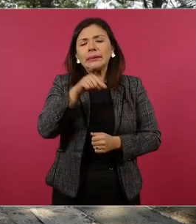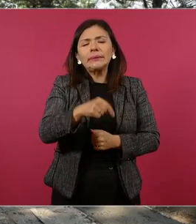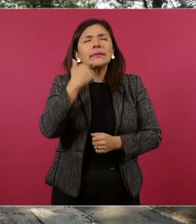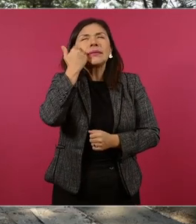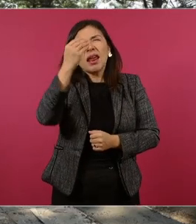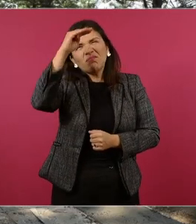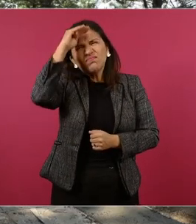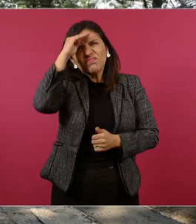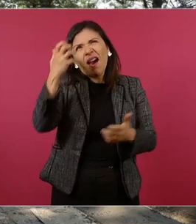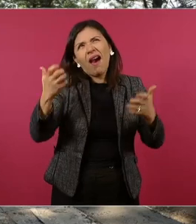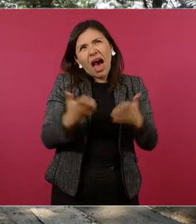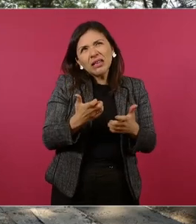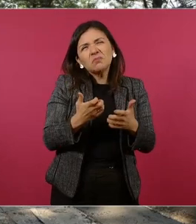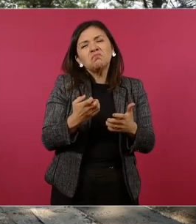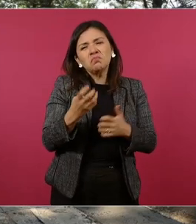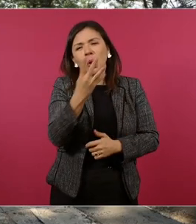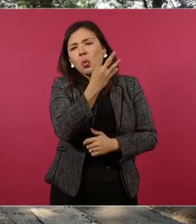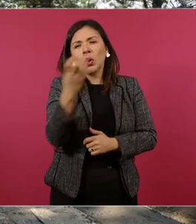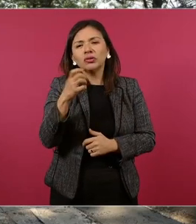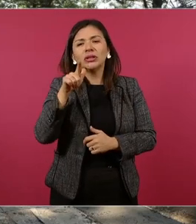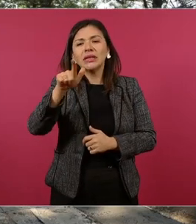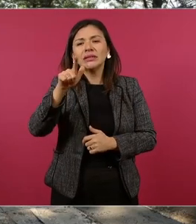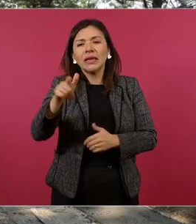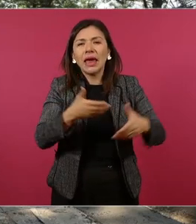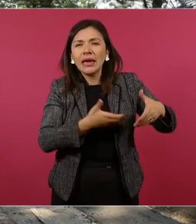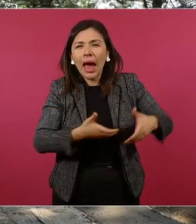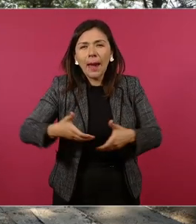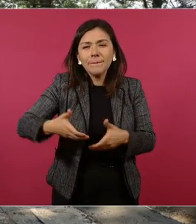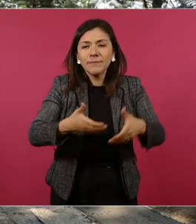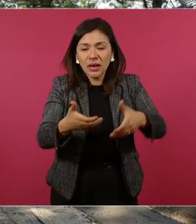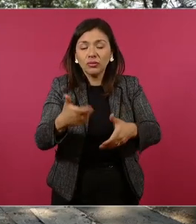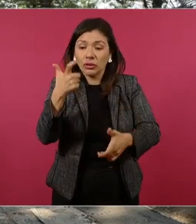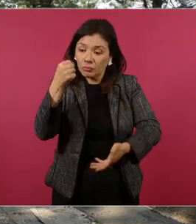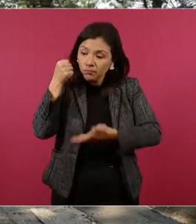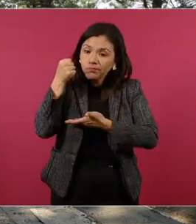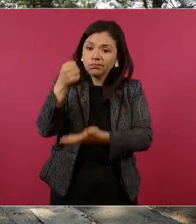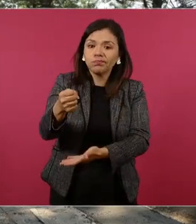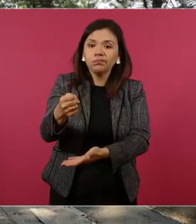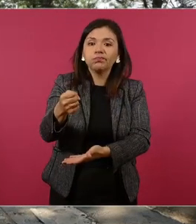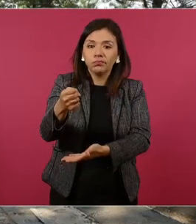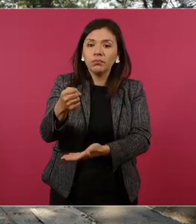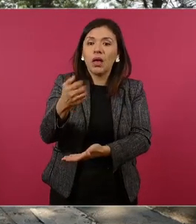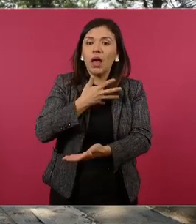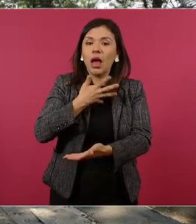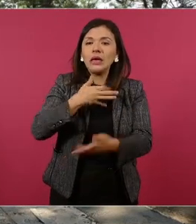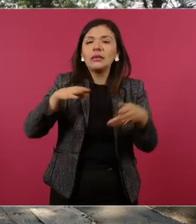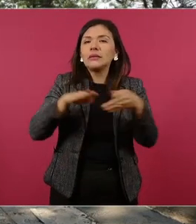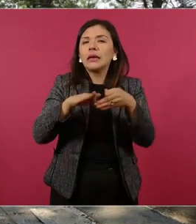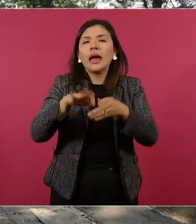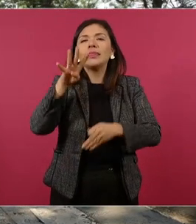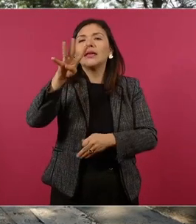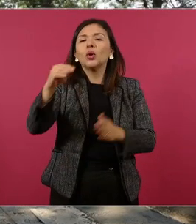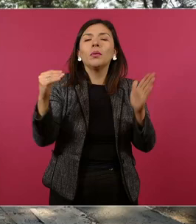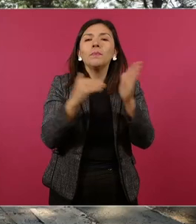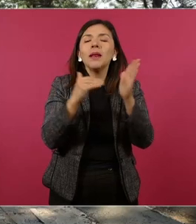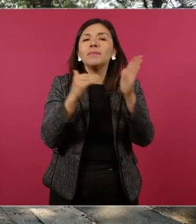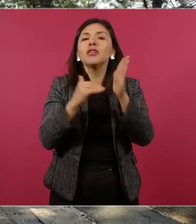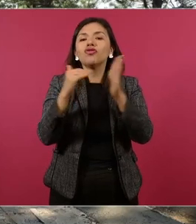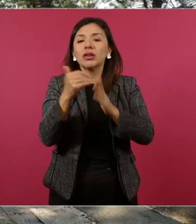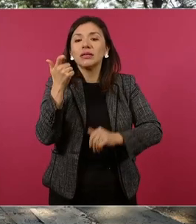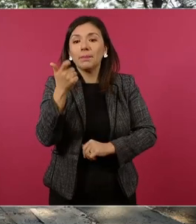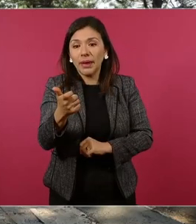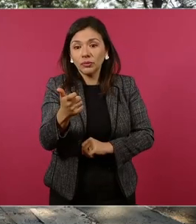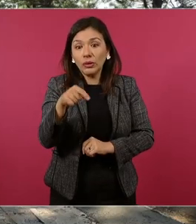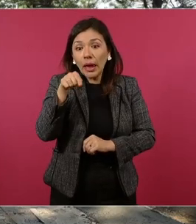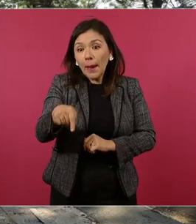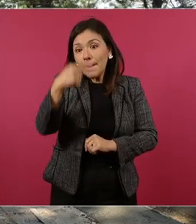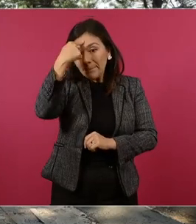de desarrollar 417 Caminos con una inversión de de casi 19,000 millones de pesos para